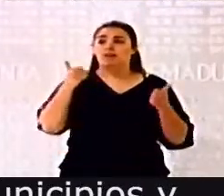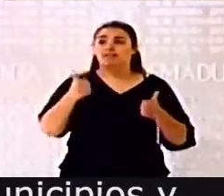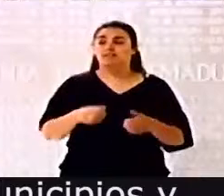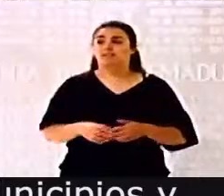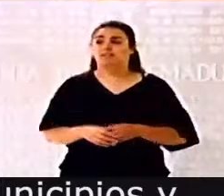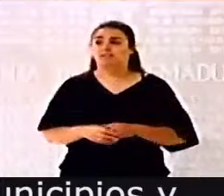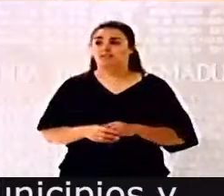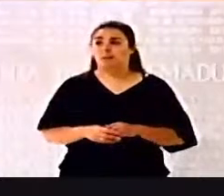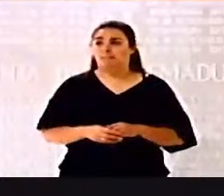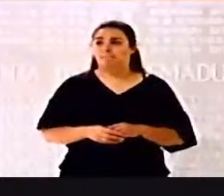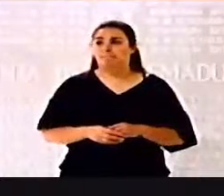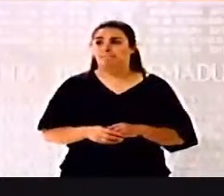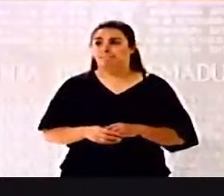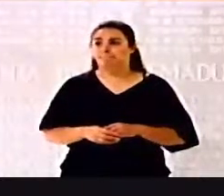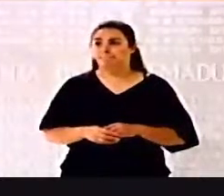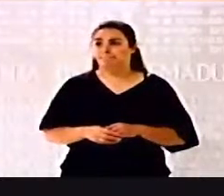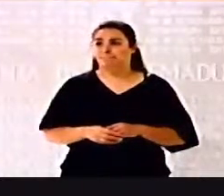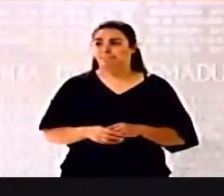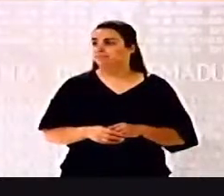¿Pregunta más?